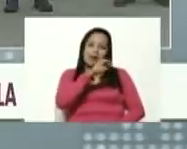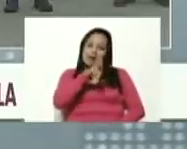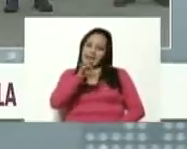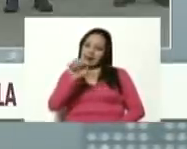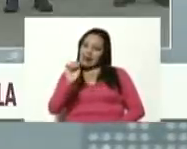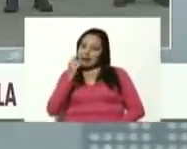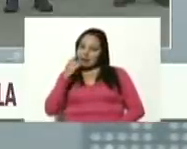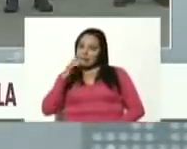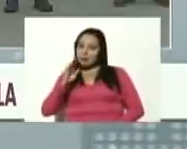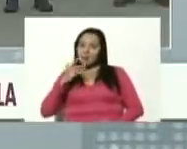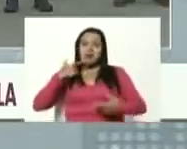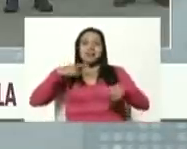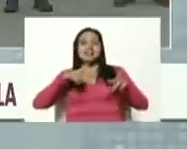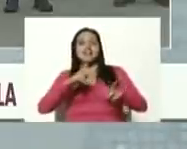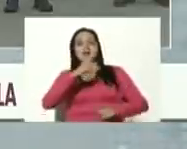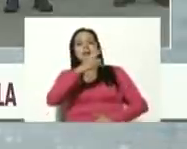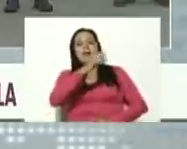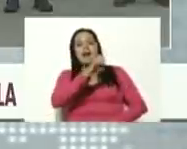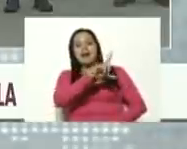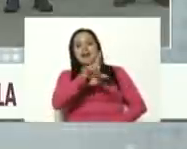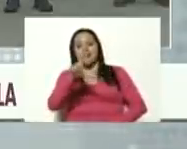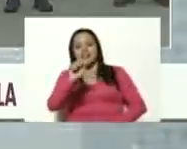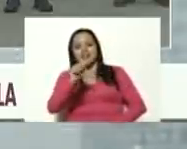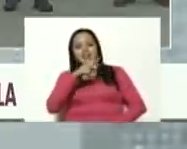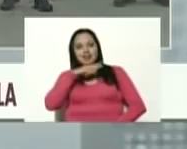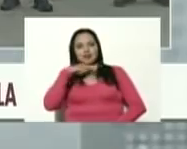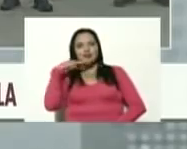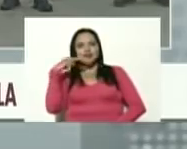casi que paella. Sabrosa, ¿verdad?